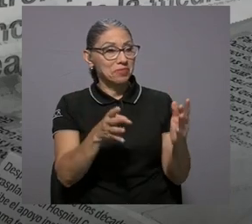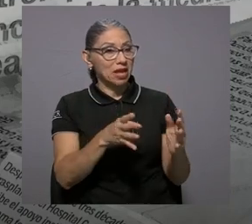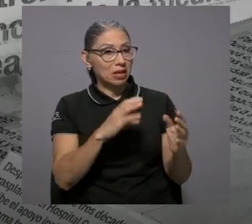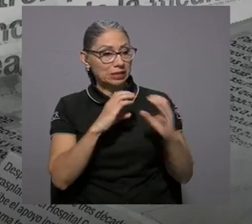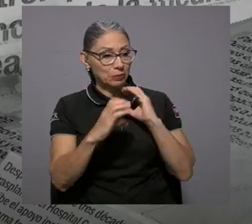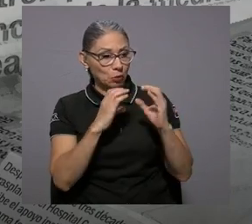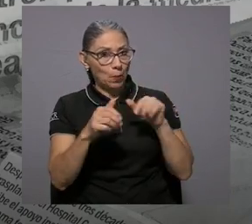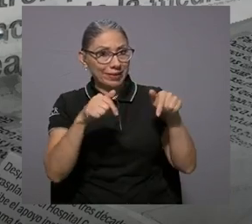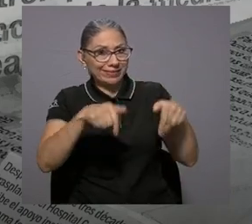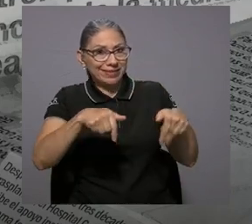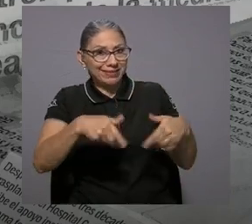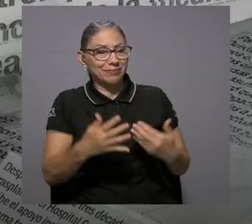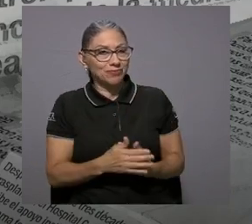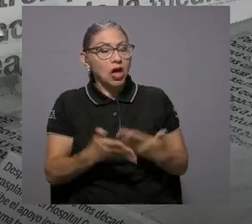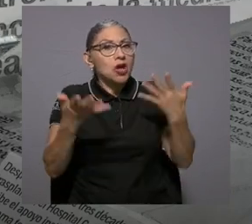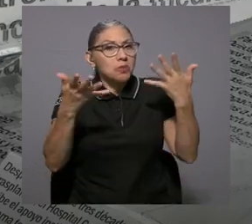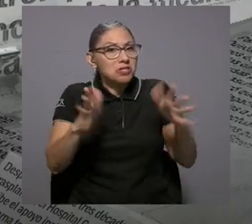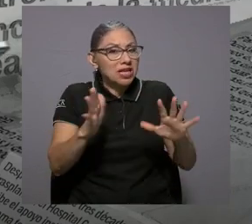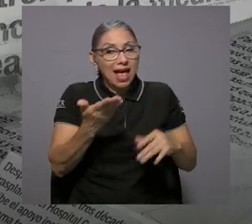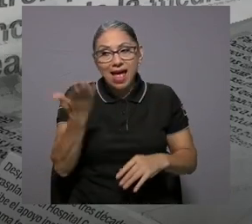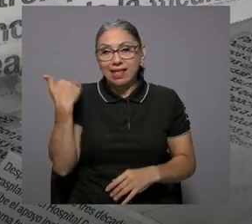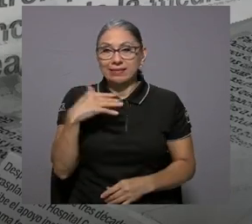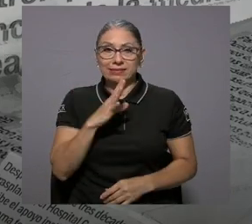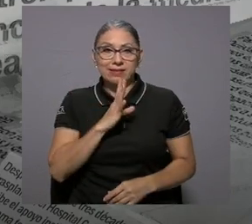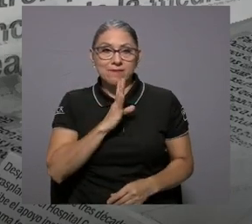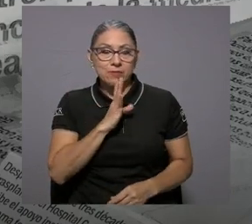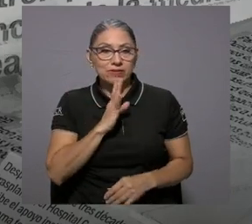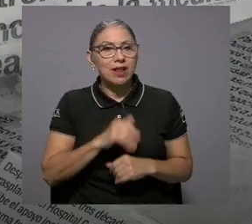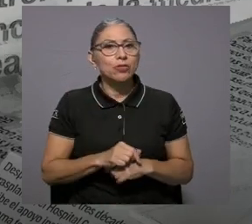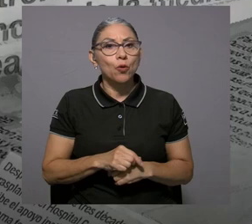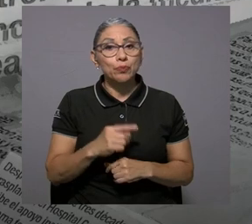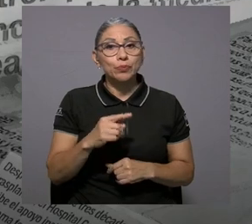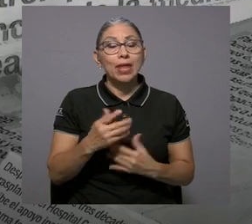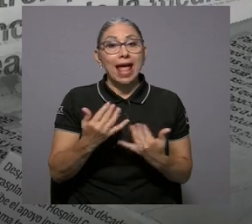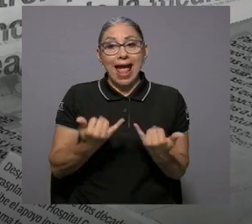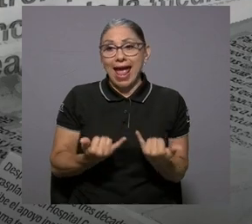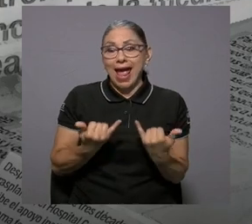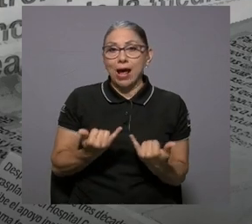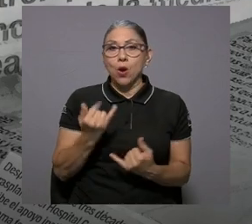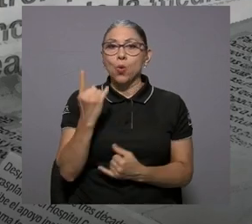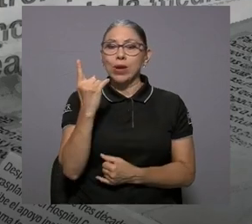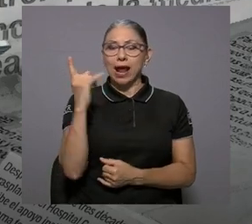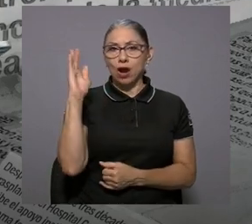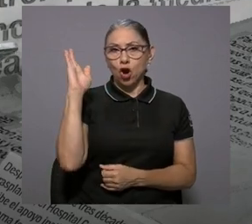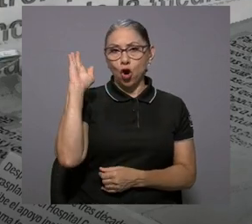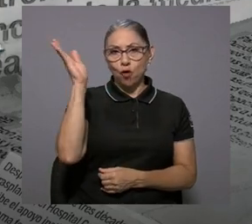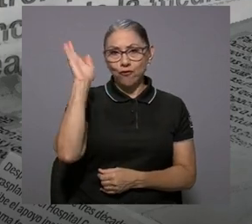tratando, como ya habíamos hablado, hay una conferencia